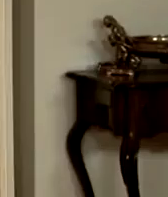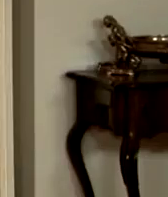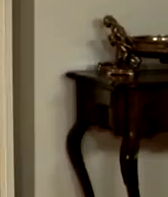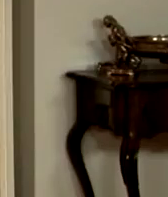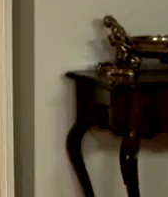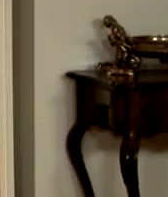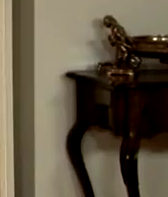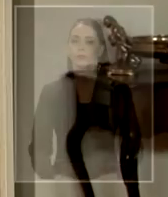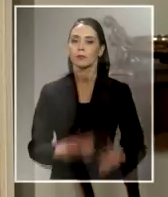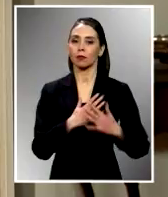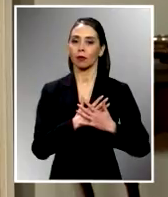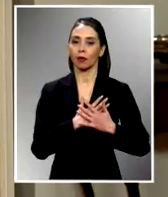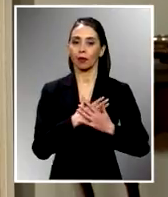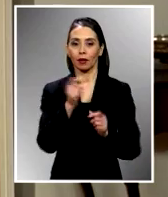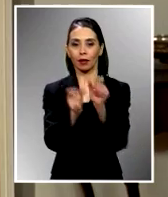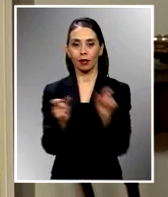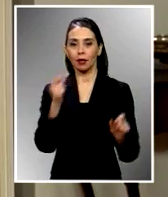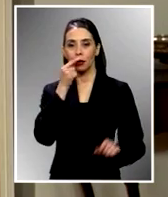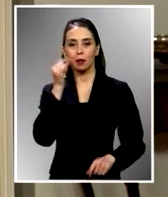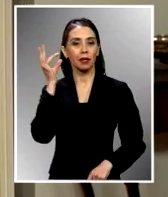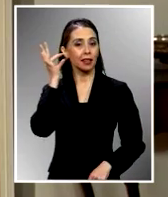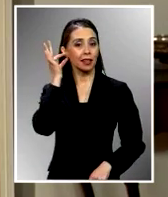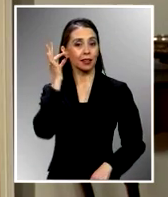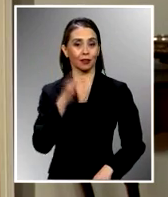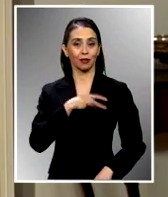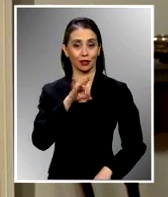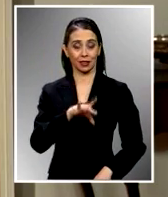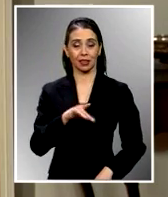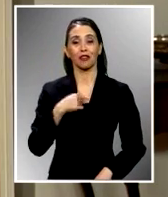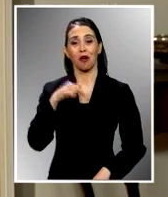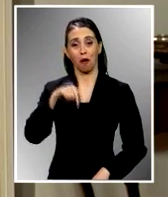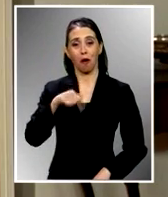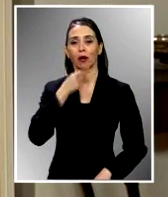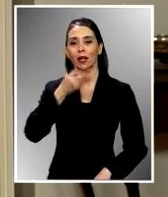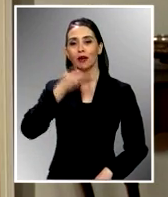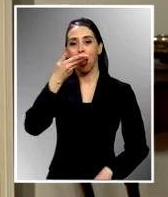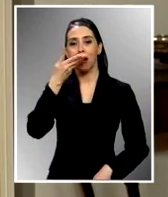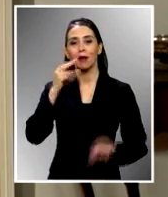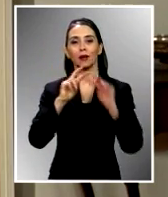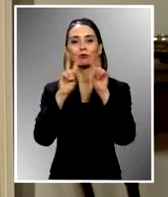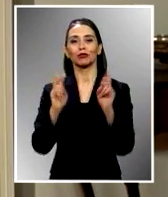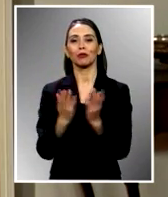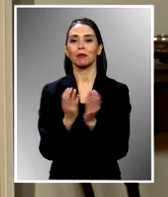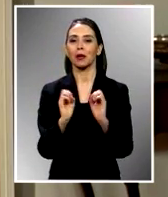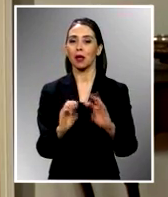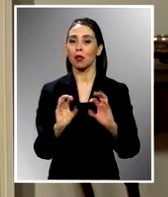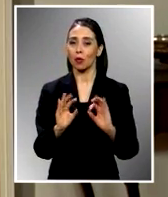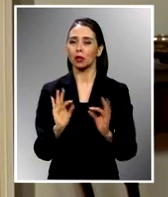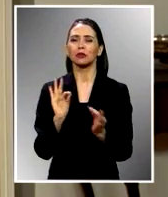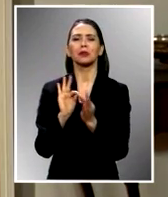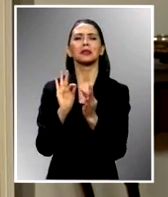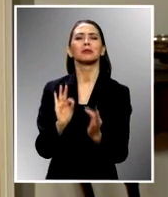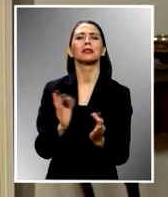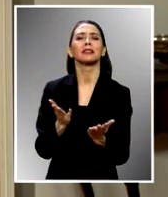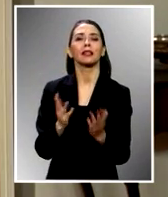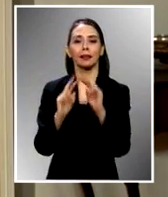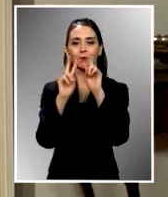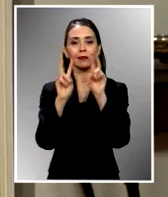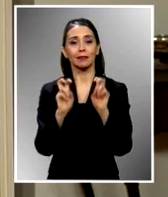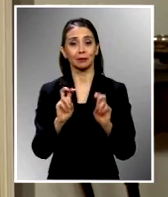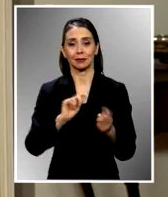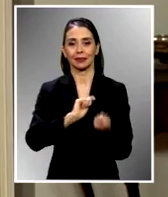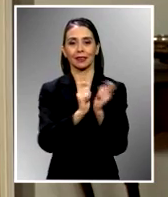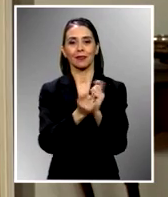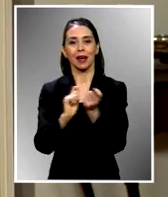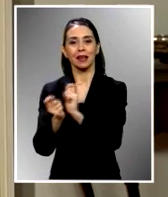bachelet queridos y queridas compatriotas quiero hablarles hoy de Educación específicamente de los cambios que emprenderemos en